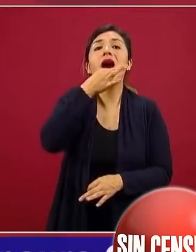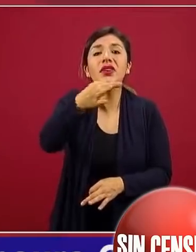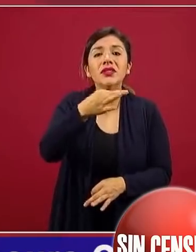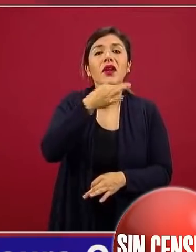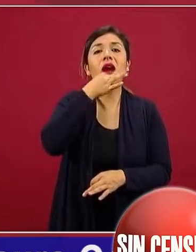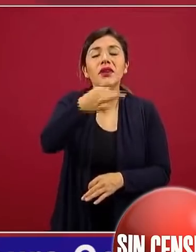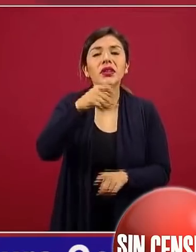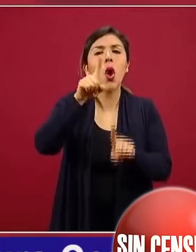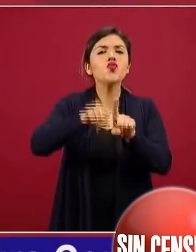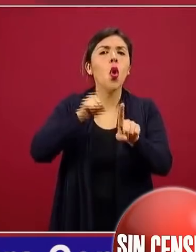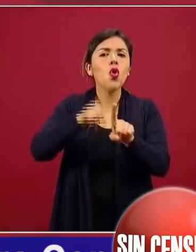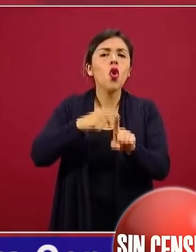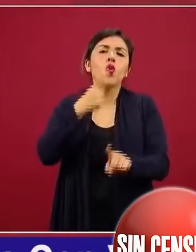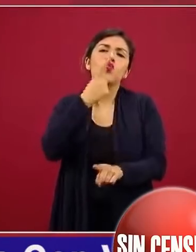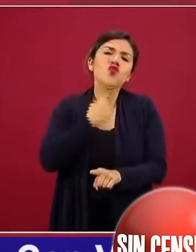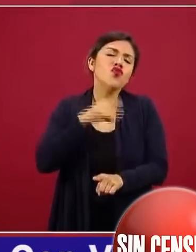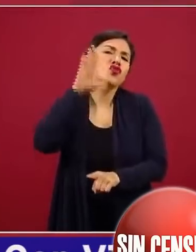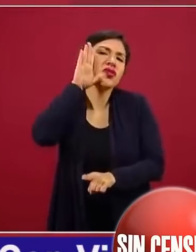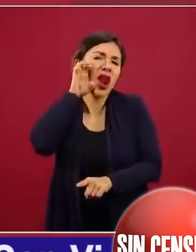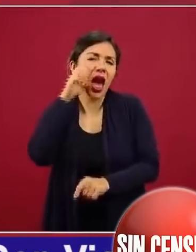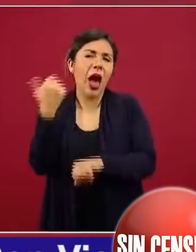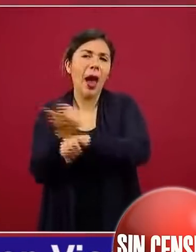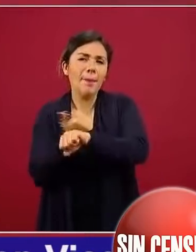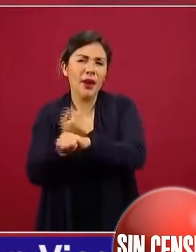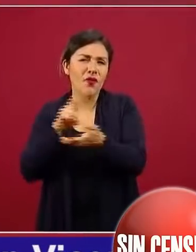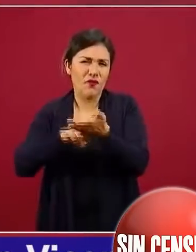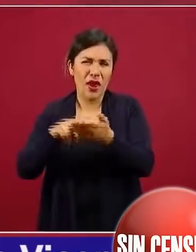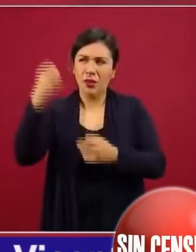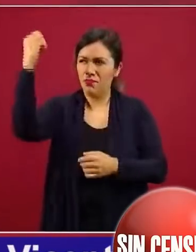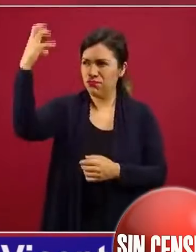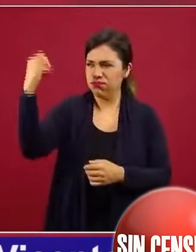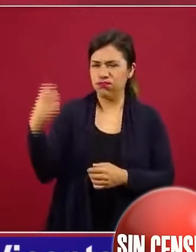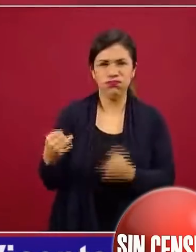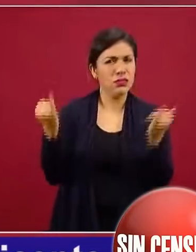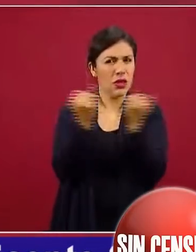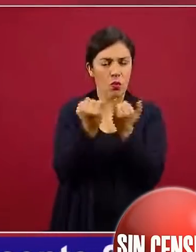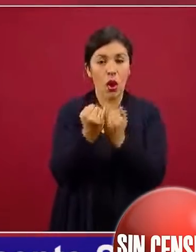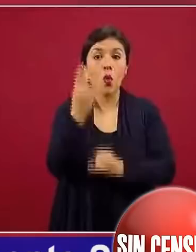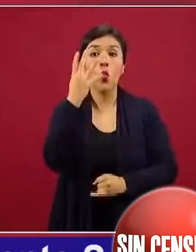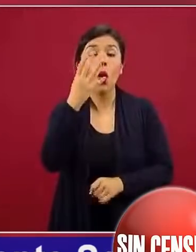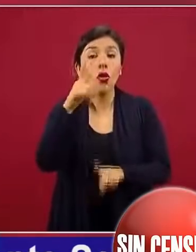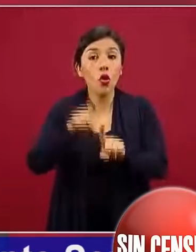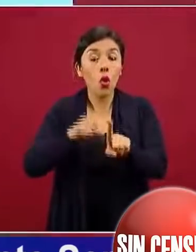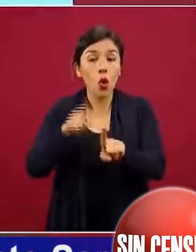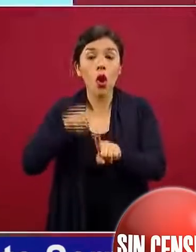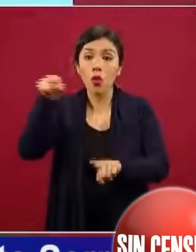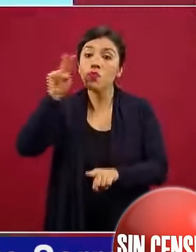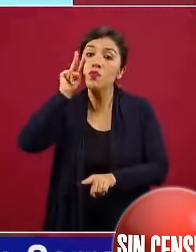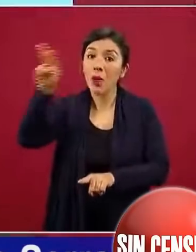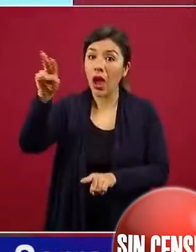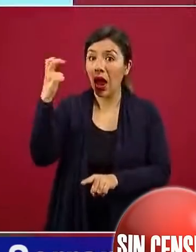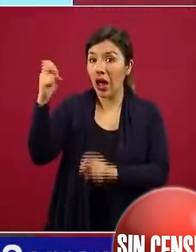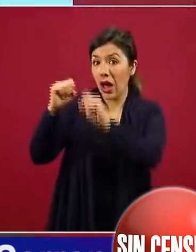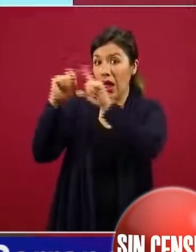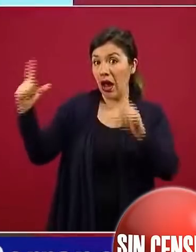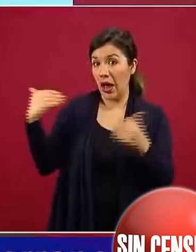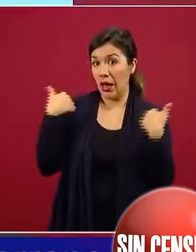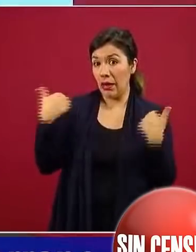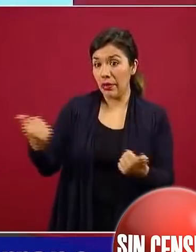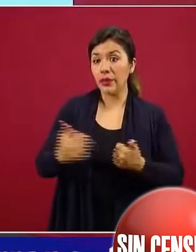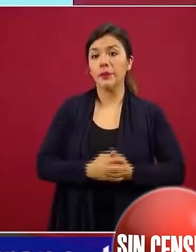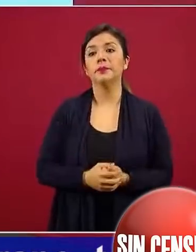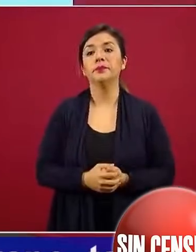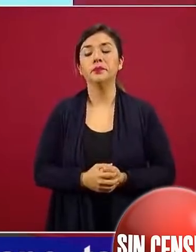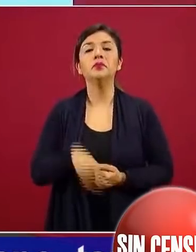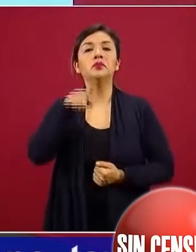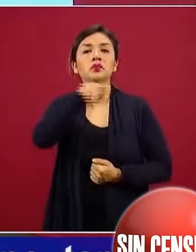indicadores de colores semejantes al semáforo del tránsito, solo que con 4 colores que podemos ver en la siguiente diapositiva y que